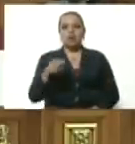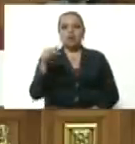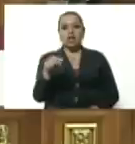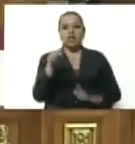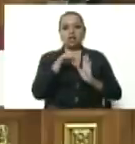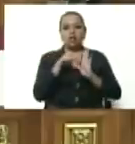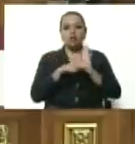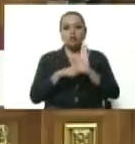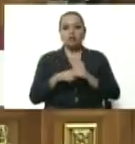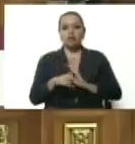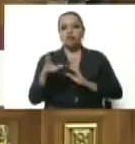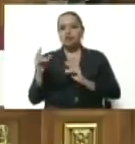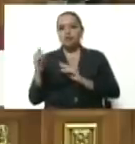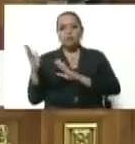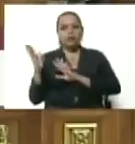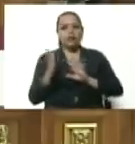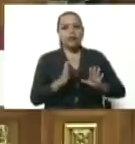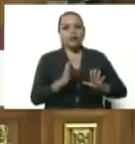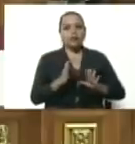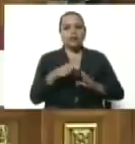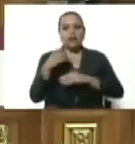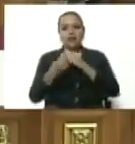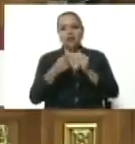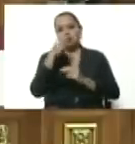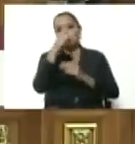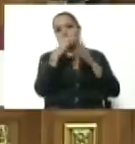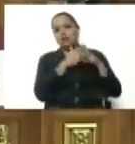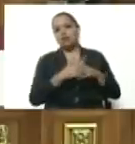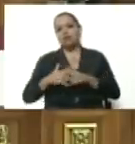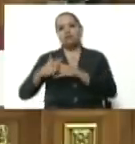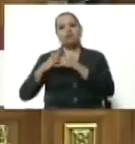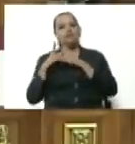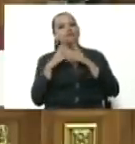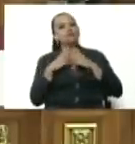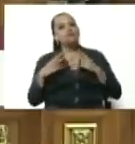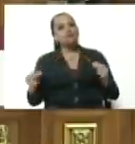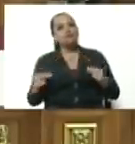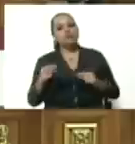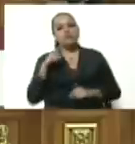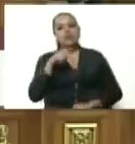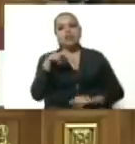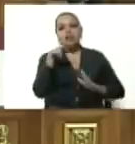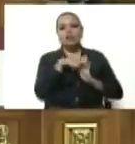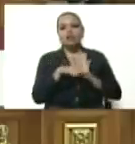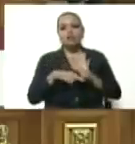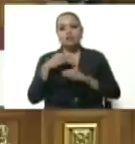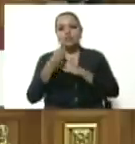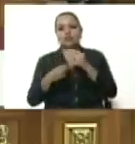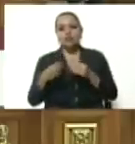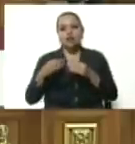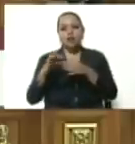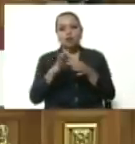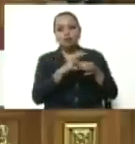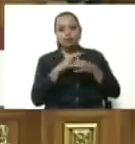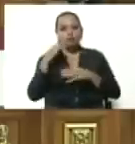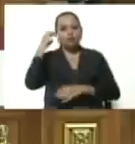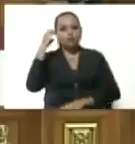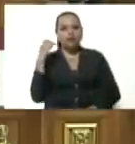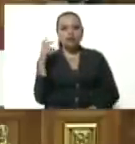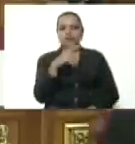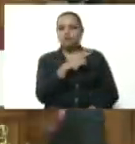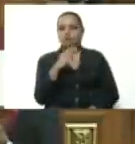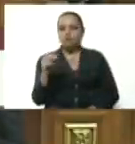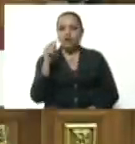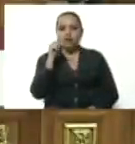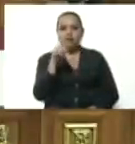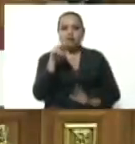no van a venir hechas desde Estados Unidos, no. No van a venir hechas desde la Unión Europea, no.